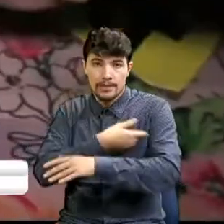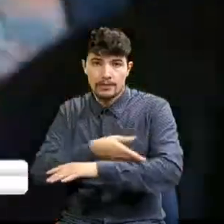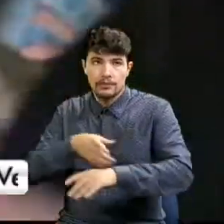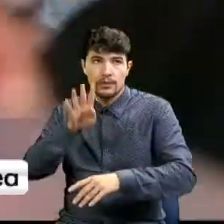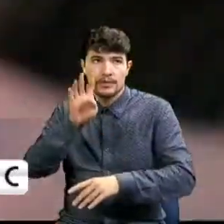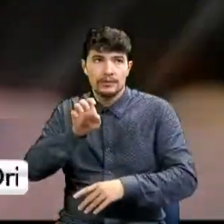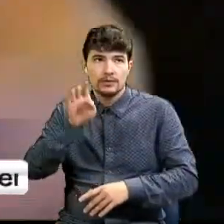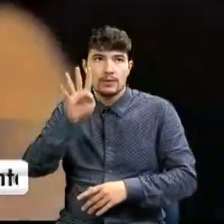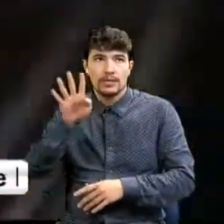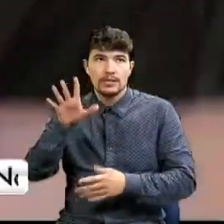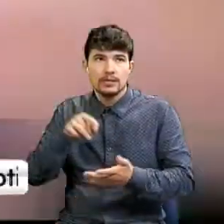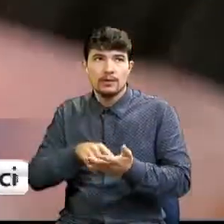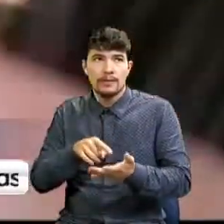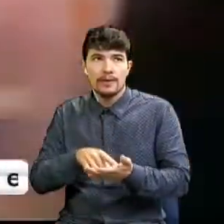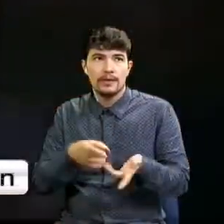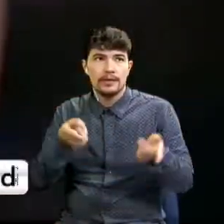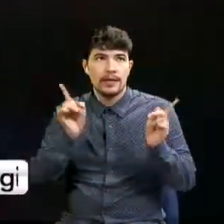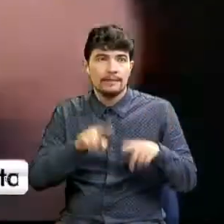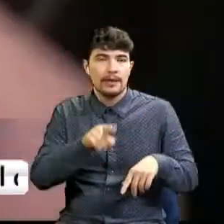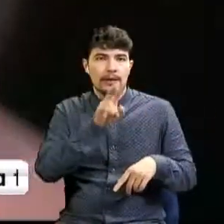1.945.000 pesos en efectivo y